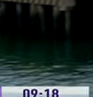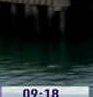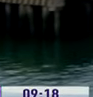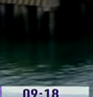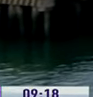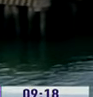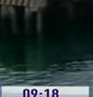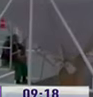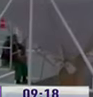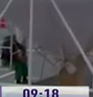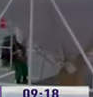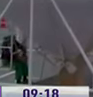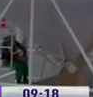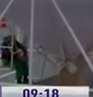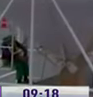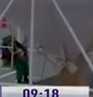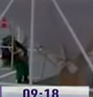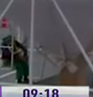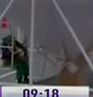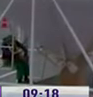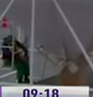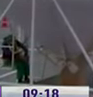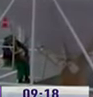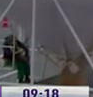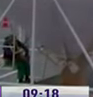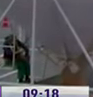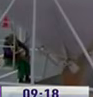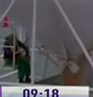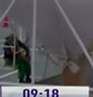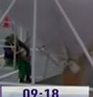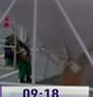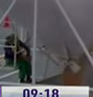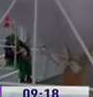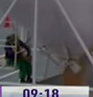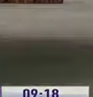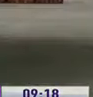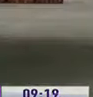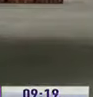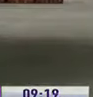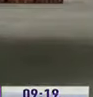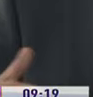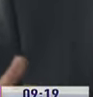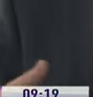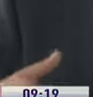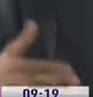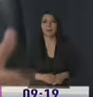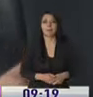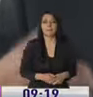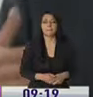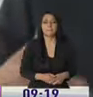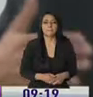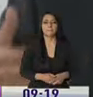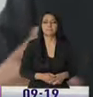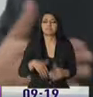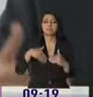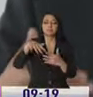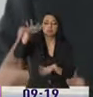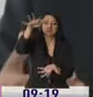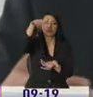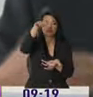año. La mayoría de importaciones realizadas corresponden a materias primas y productos intermedios. Diciendo es que el sector